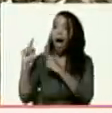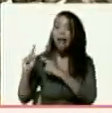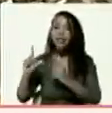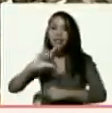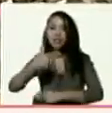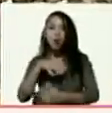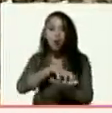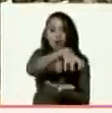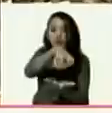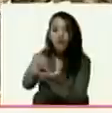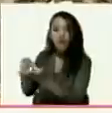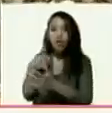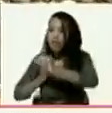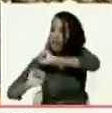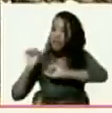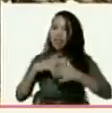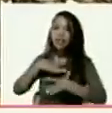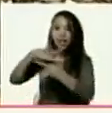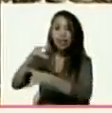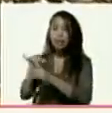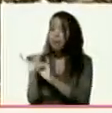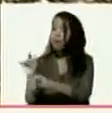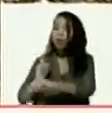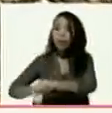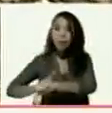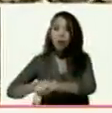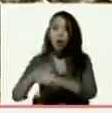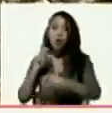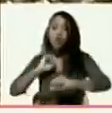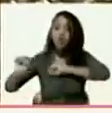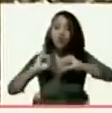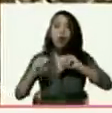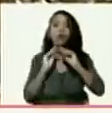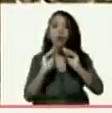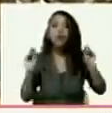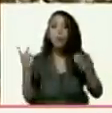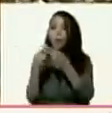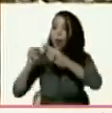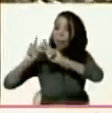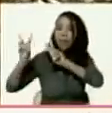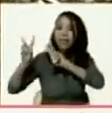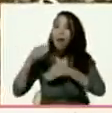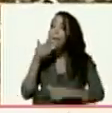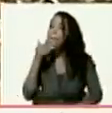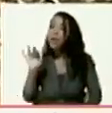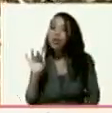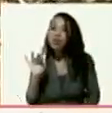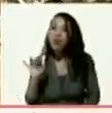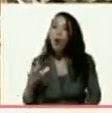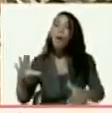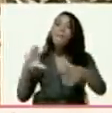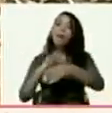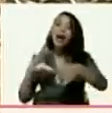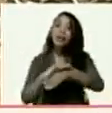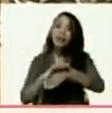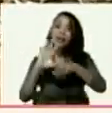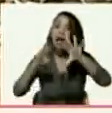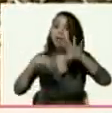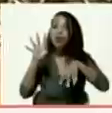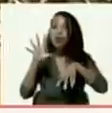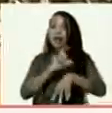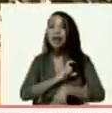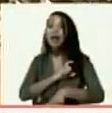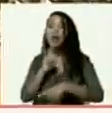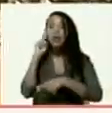solo defienden sus intereses. Al mismo tiempo, llamó a una gran movilización por la paz para el próximo martes y dijo que dentro de la